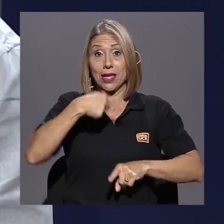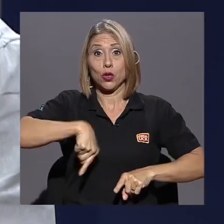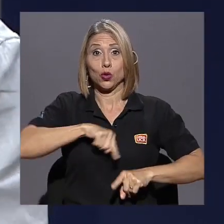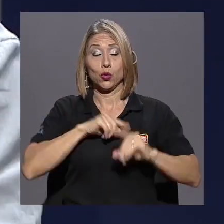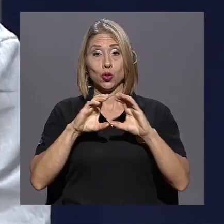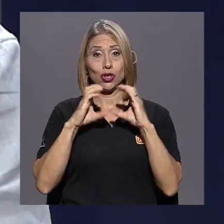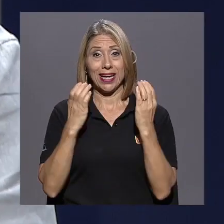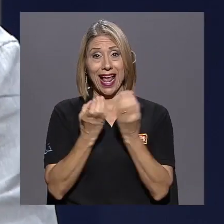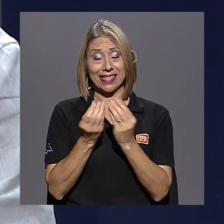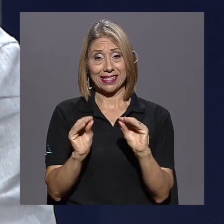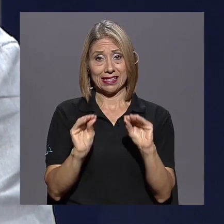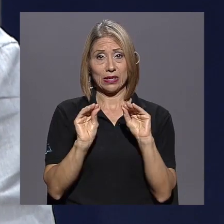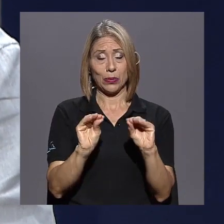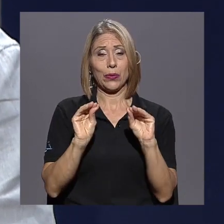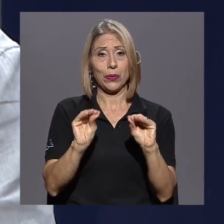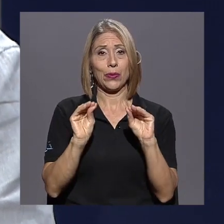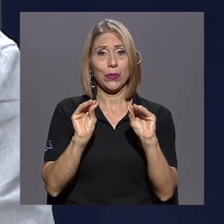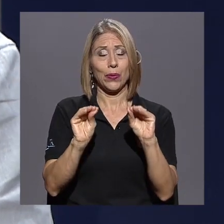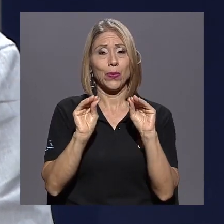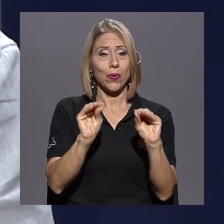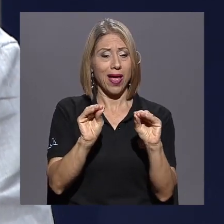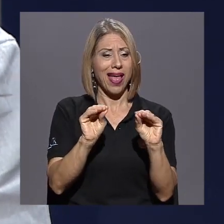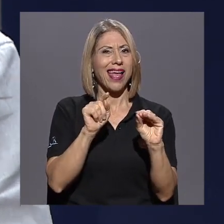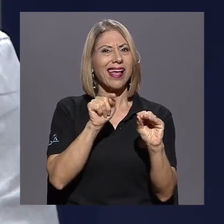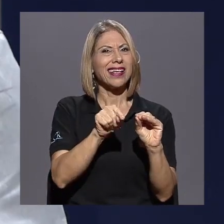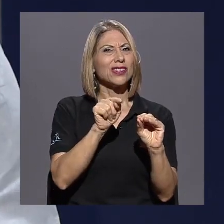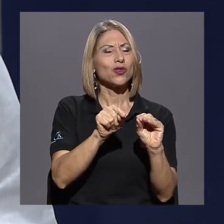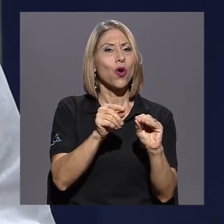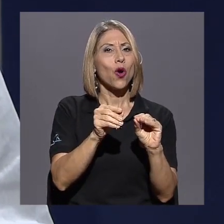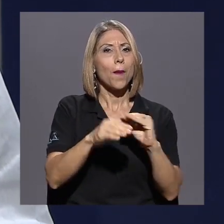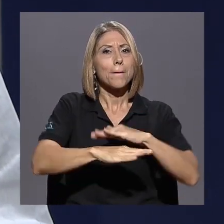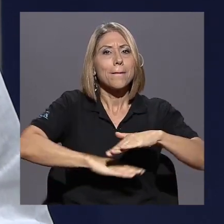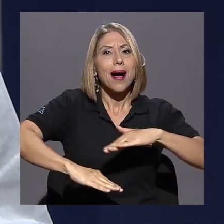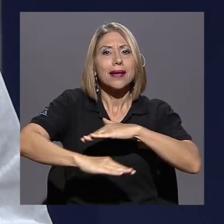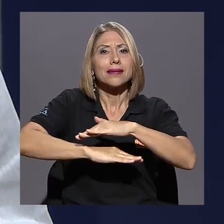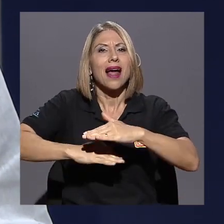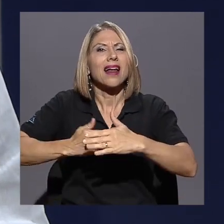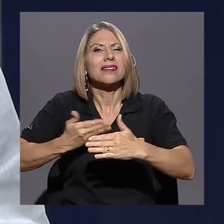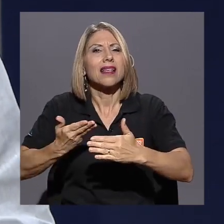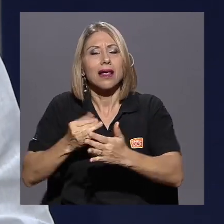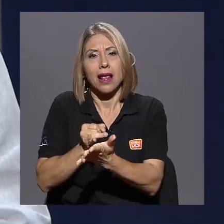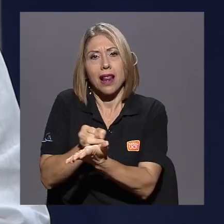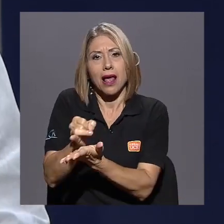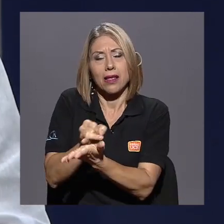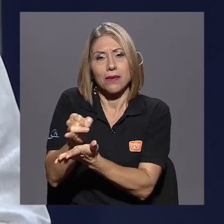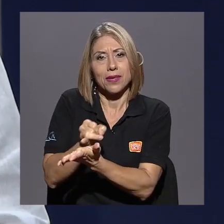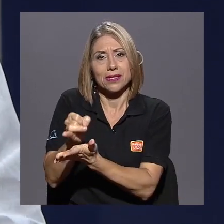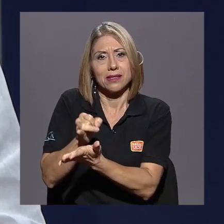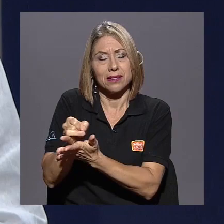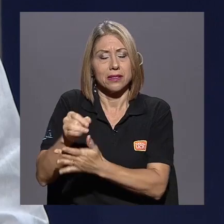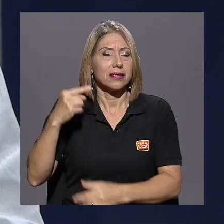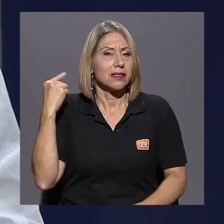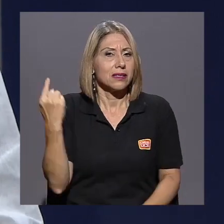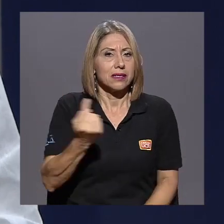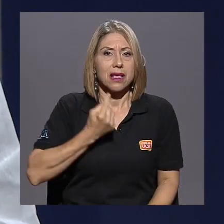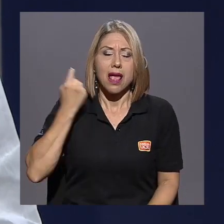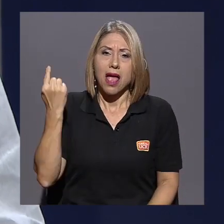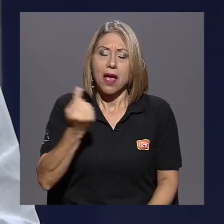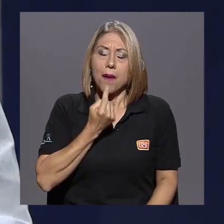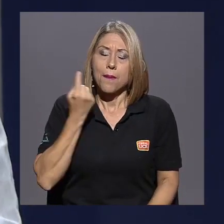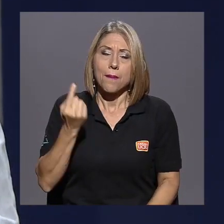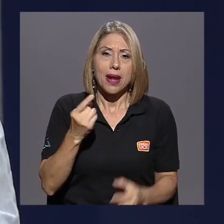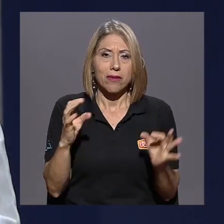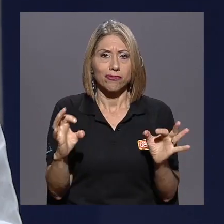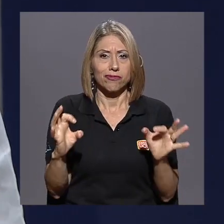de alguna otra forma pasarlas en lo que estamos investigando entonces siempre existe existe